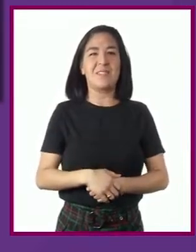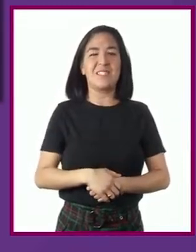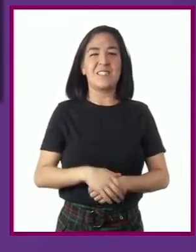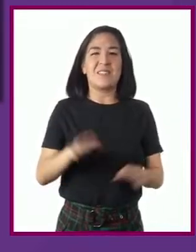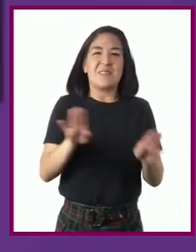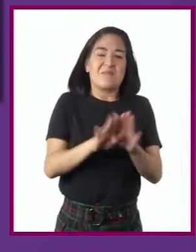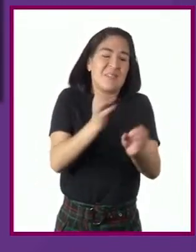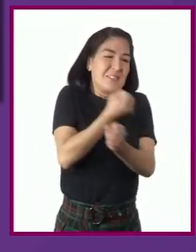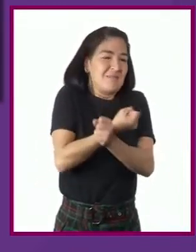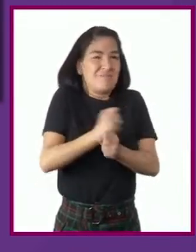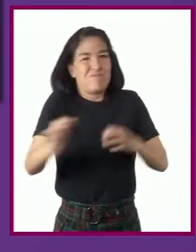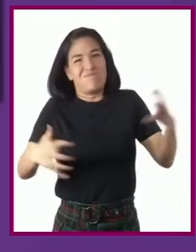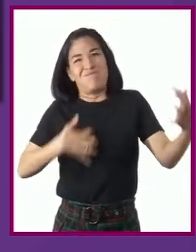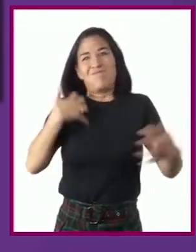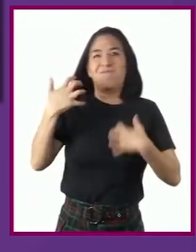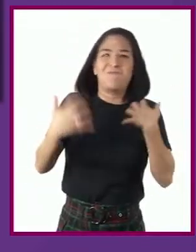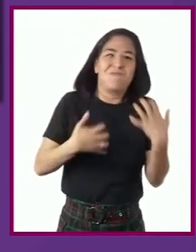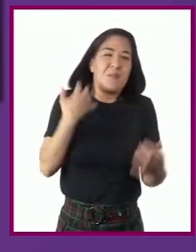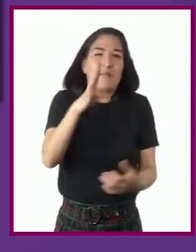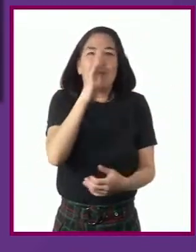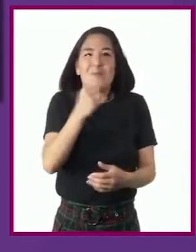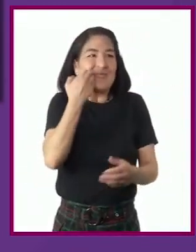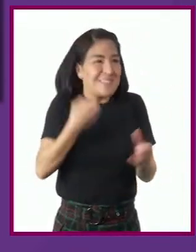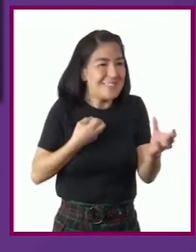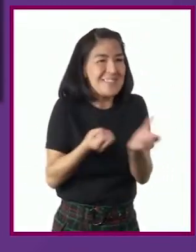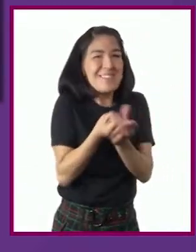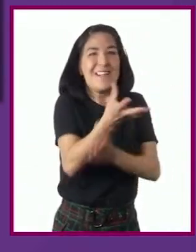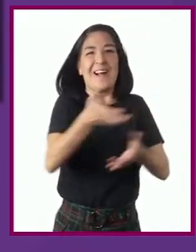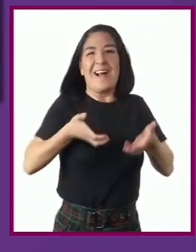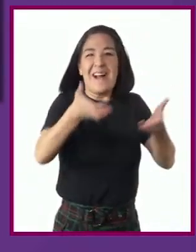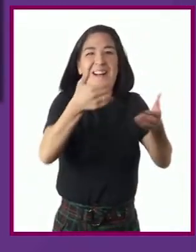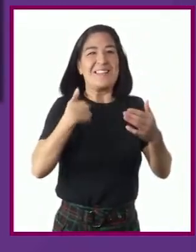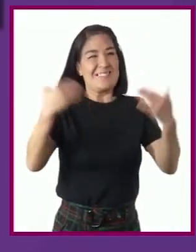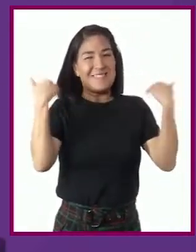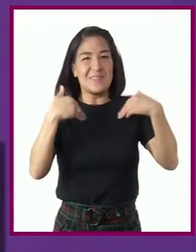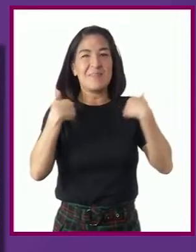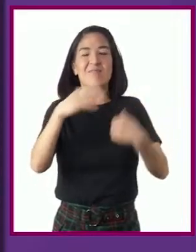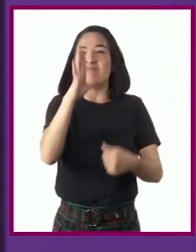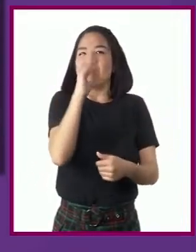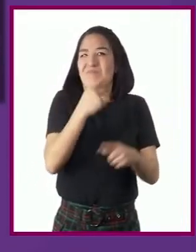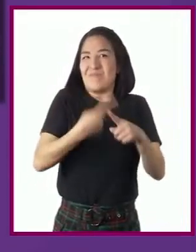Frustración por no poder salir a la calle y hacer mis cosas como antes lo hacía.